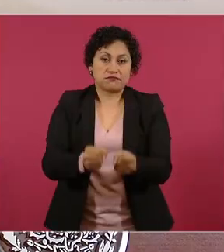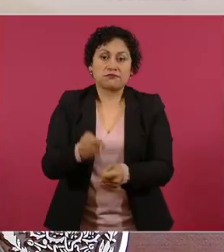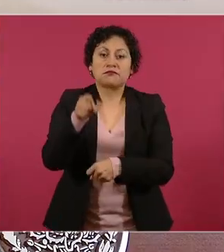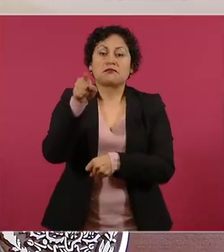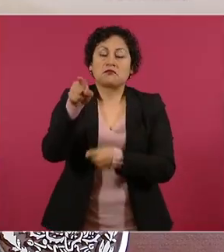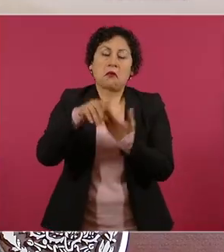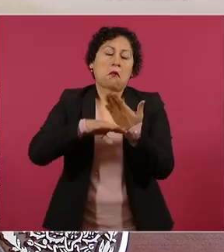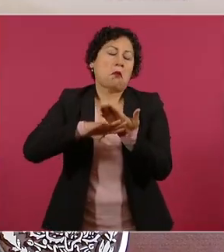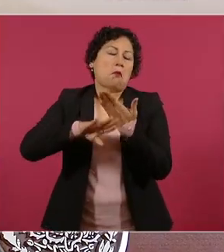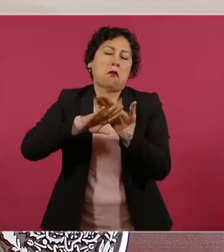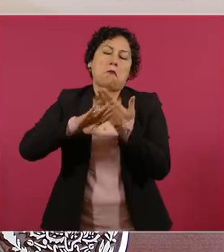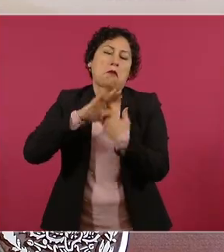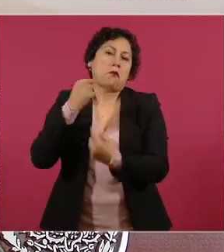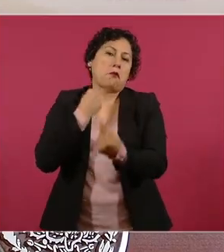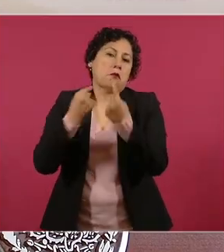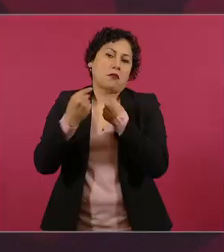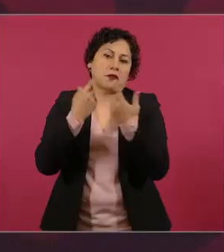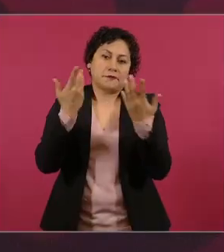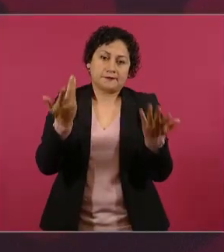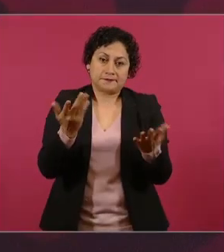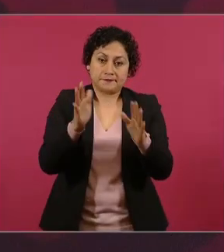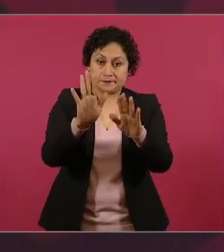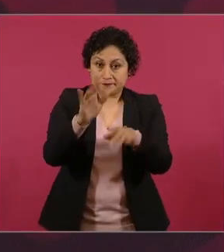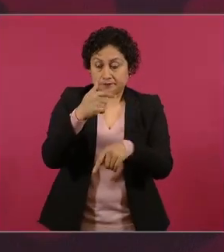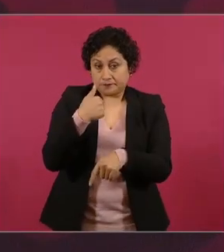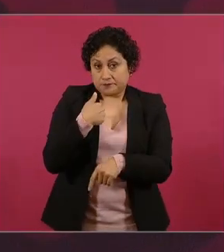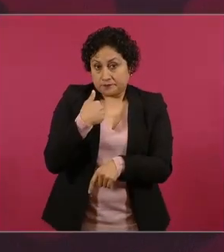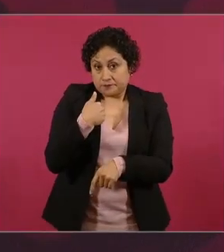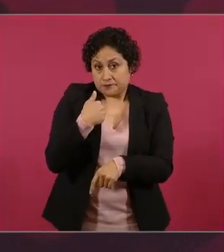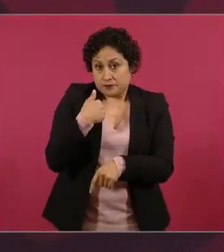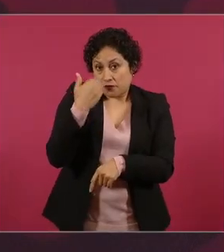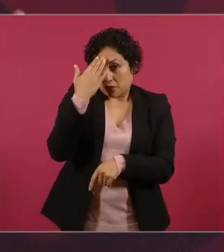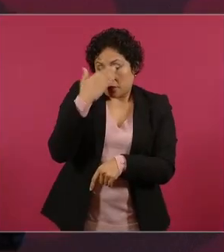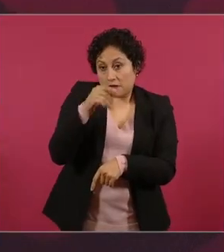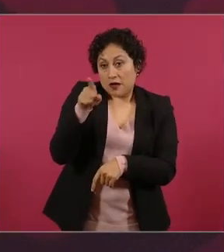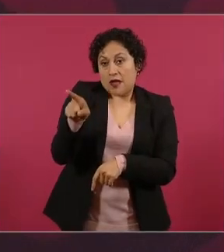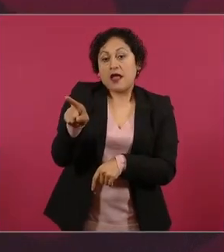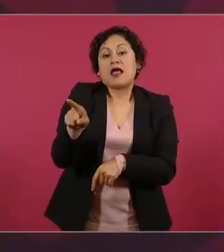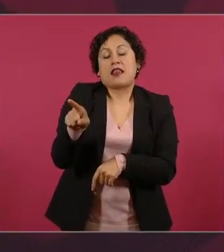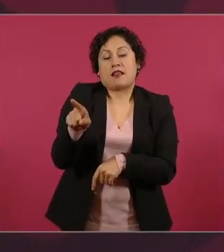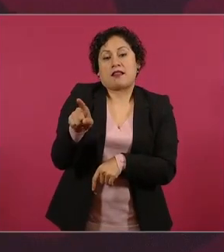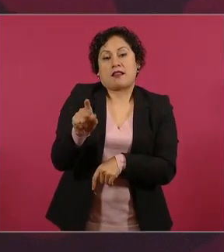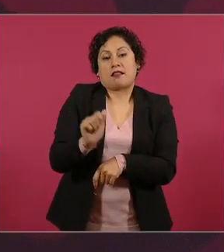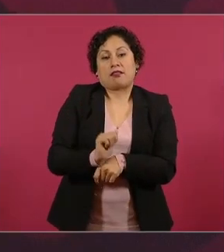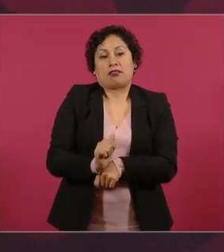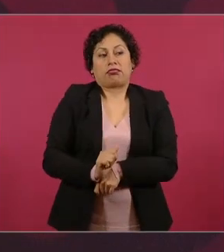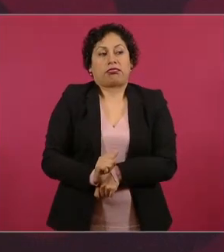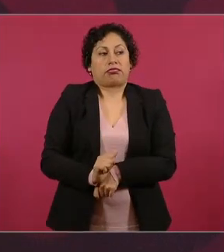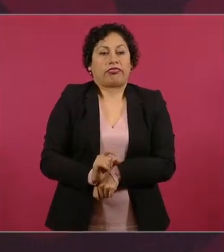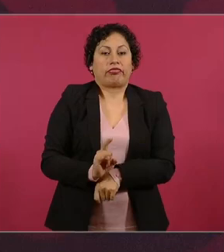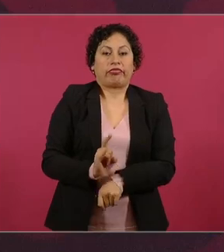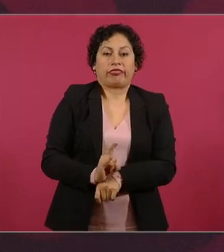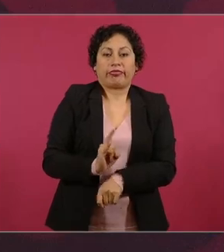Les puedo hablar de 2, 3 montajes de Loret de Mola.